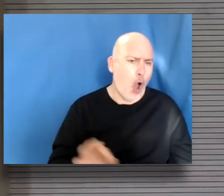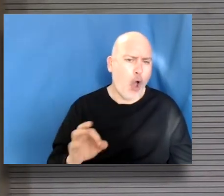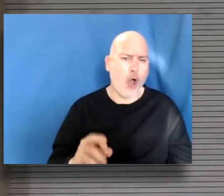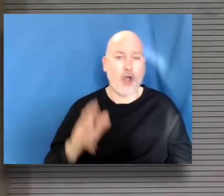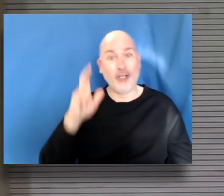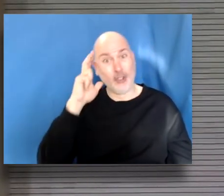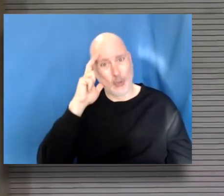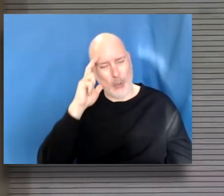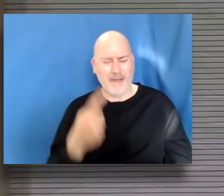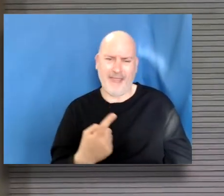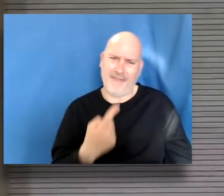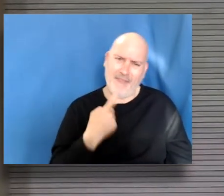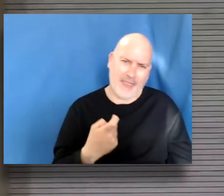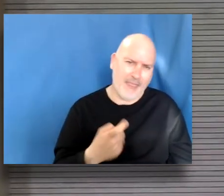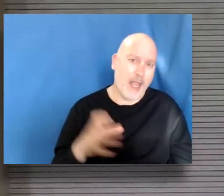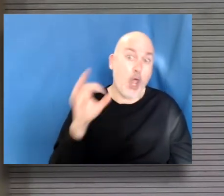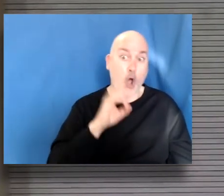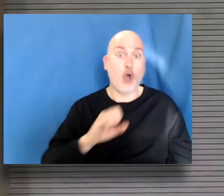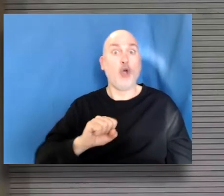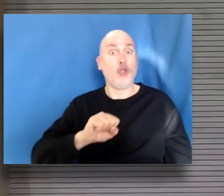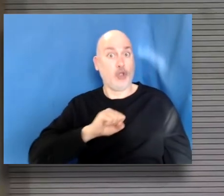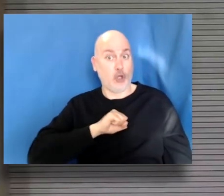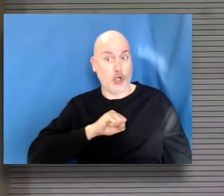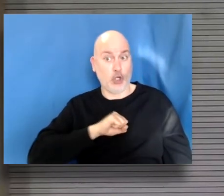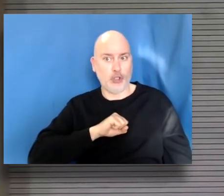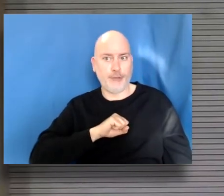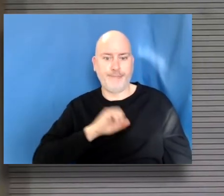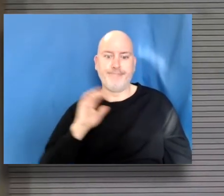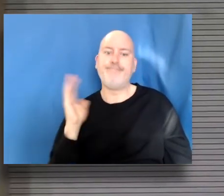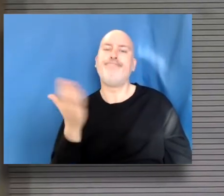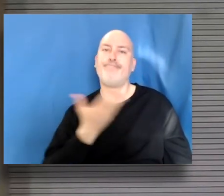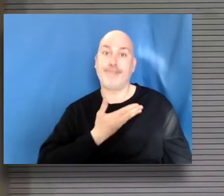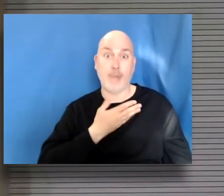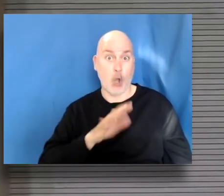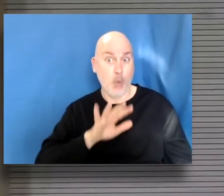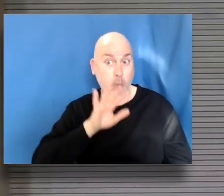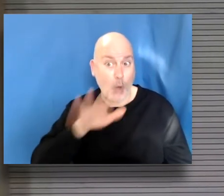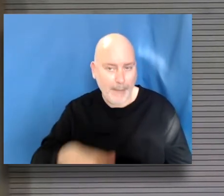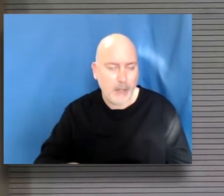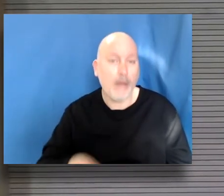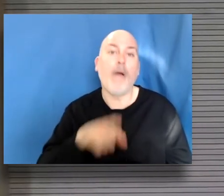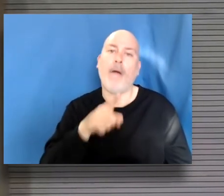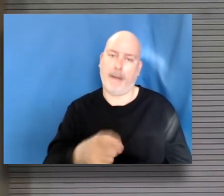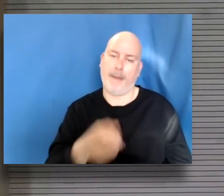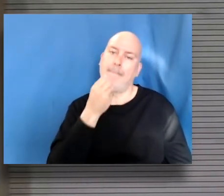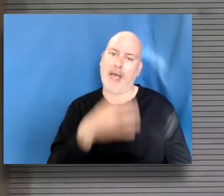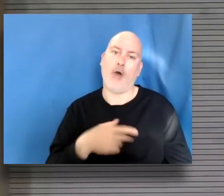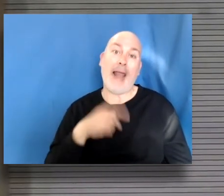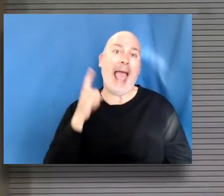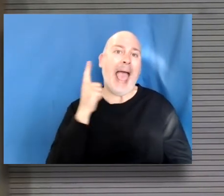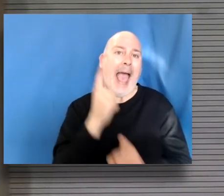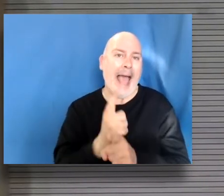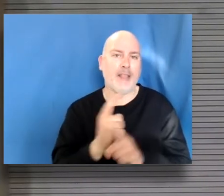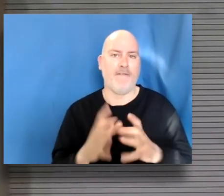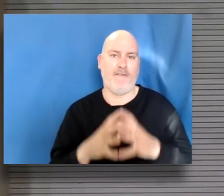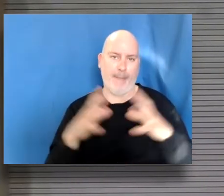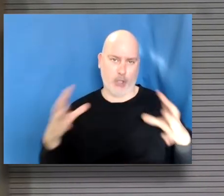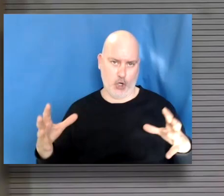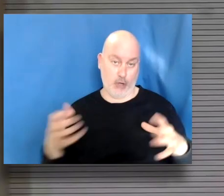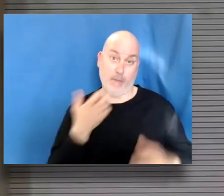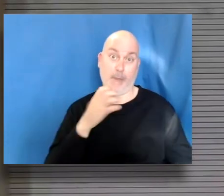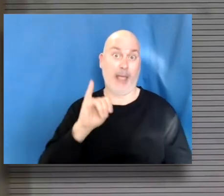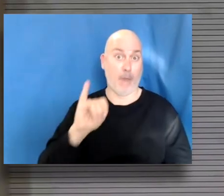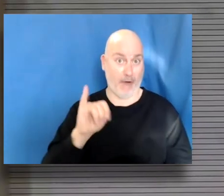sueño o que incluso la misma tos provoca el vómito, podemos aconsejar un tratamiento antiinflamatorio como el